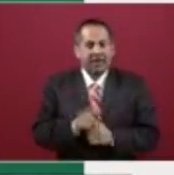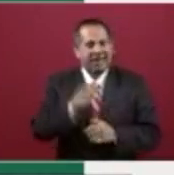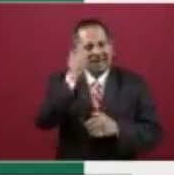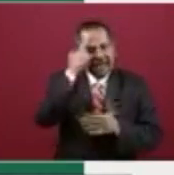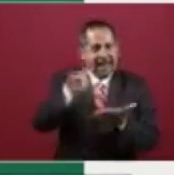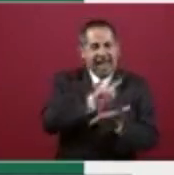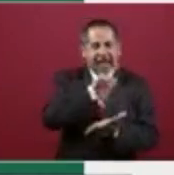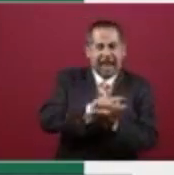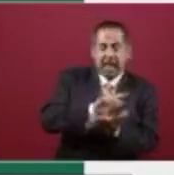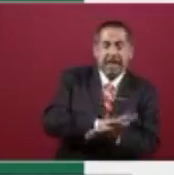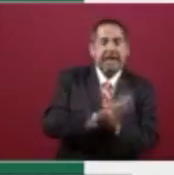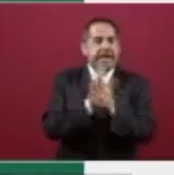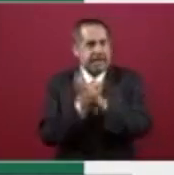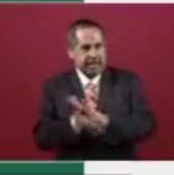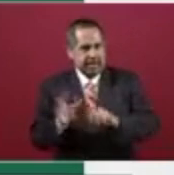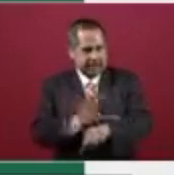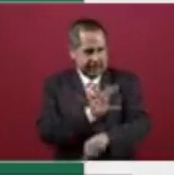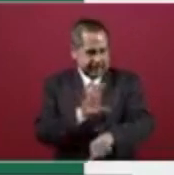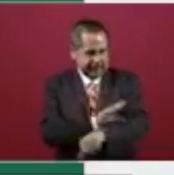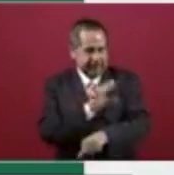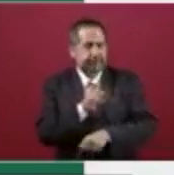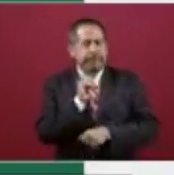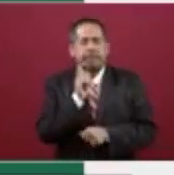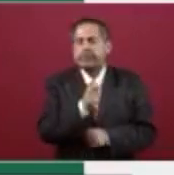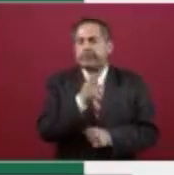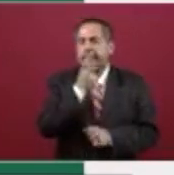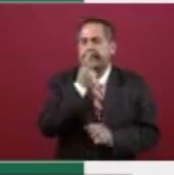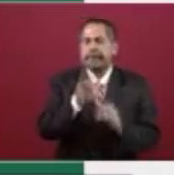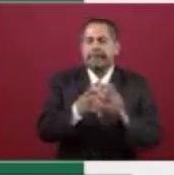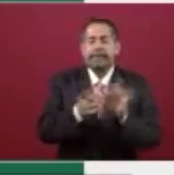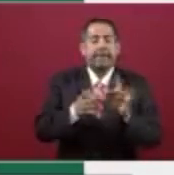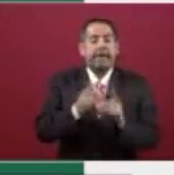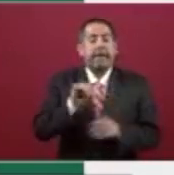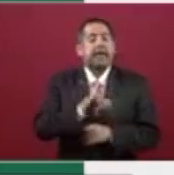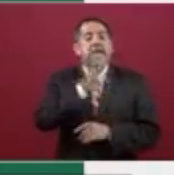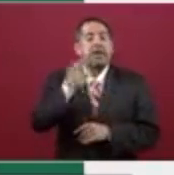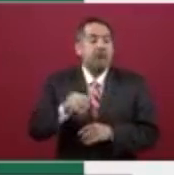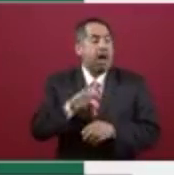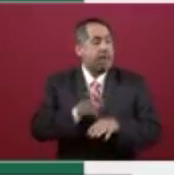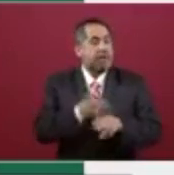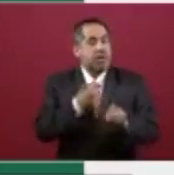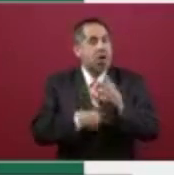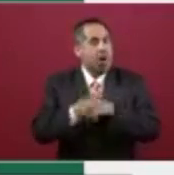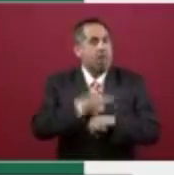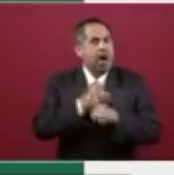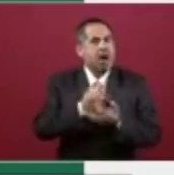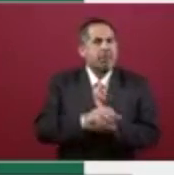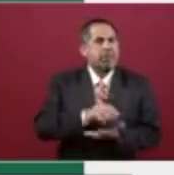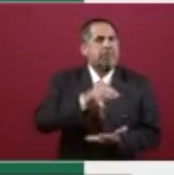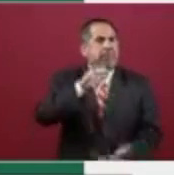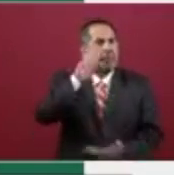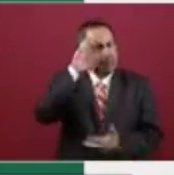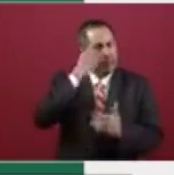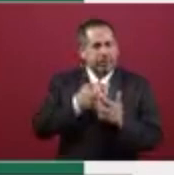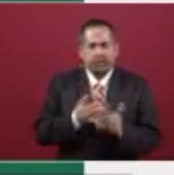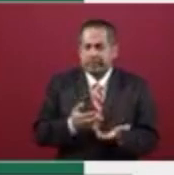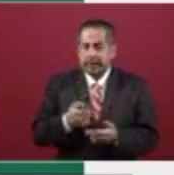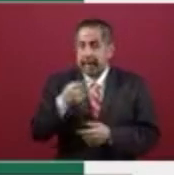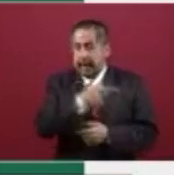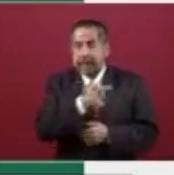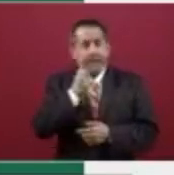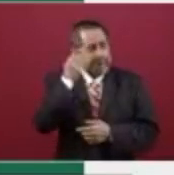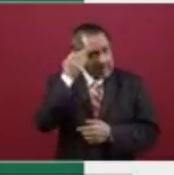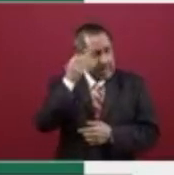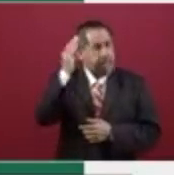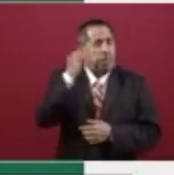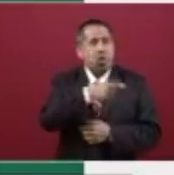energética, se planteaba que se iba a incrementar la producción. En esos años se producían alrededor